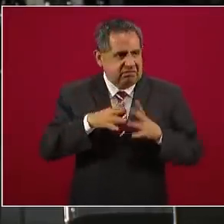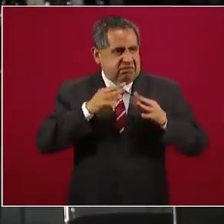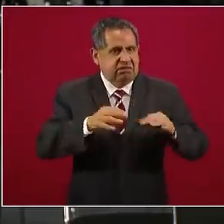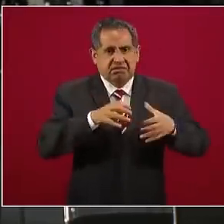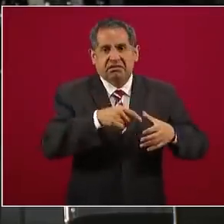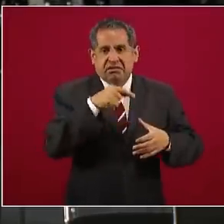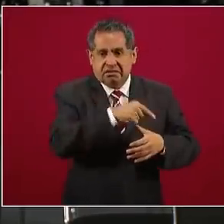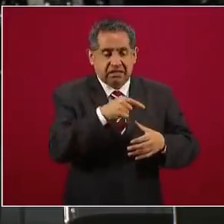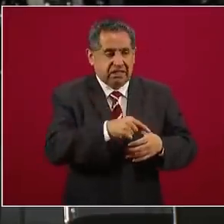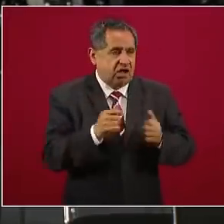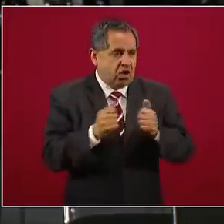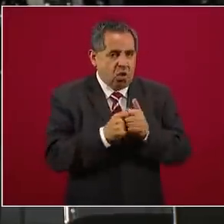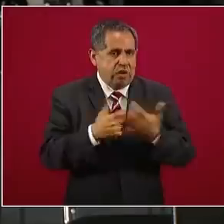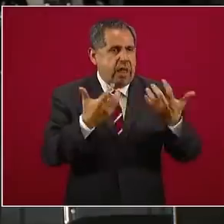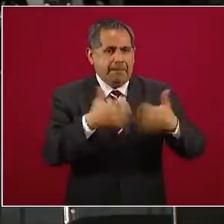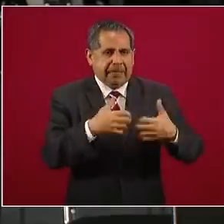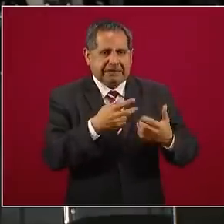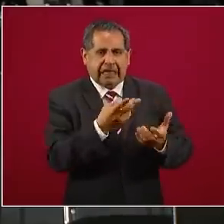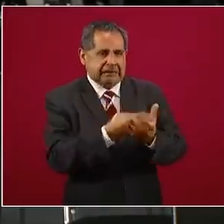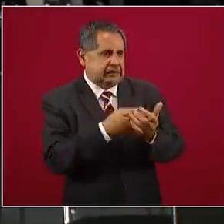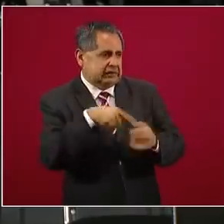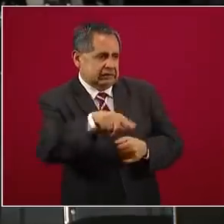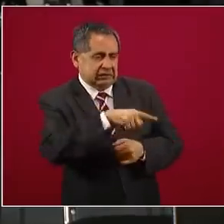dado con estas empresas,